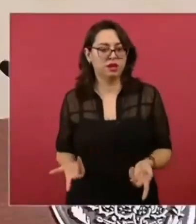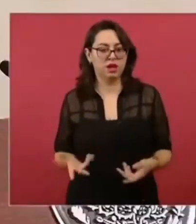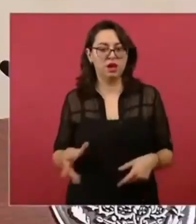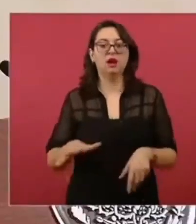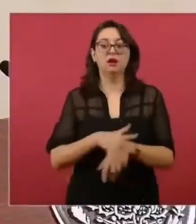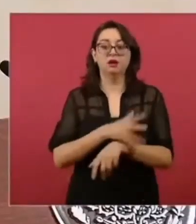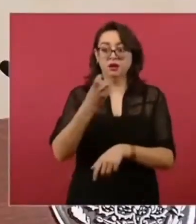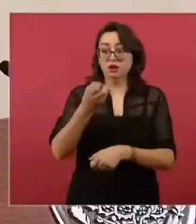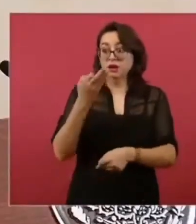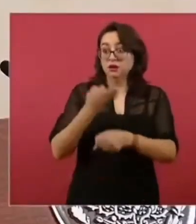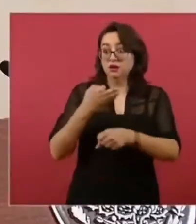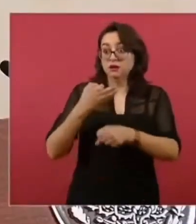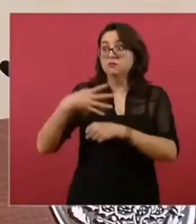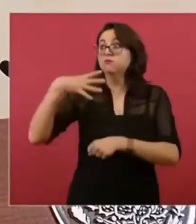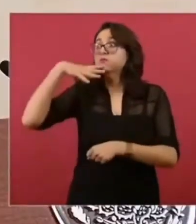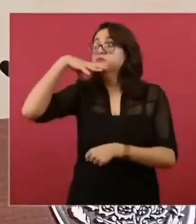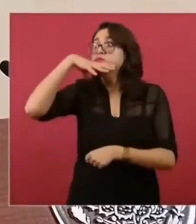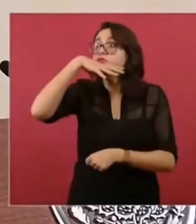Alcocer: prevenir,